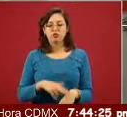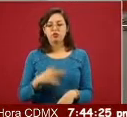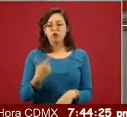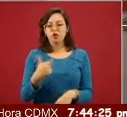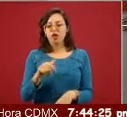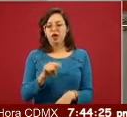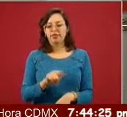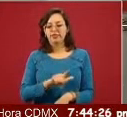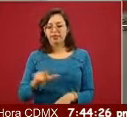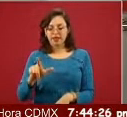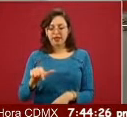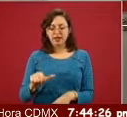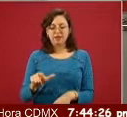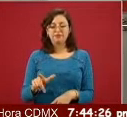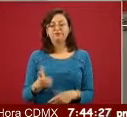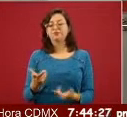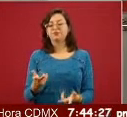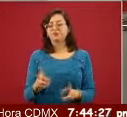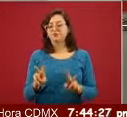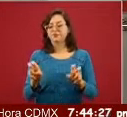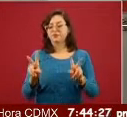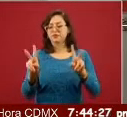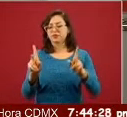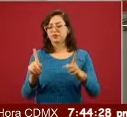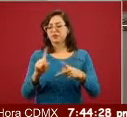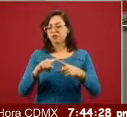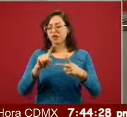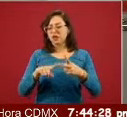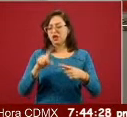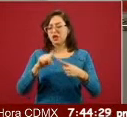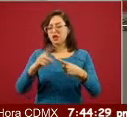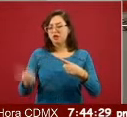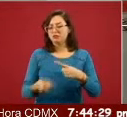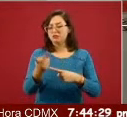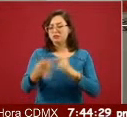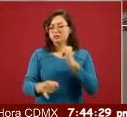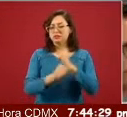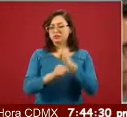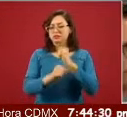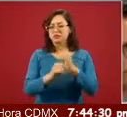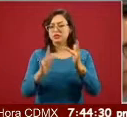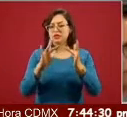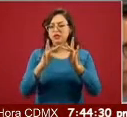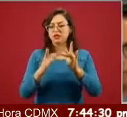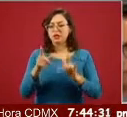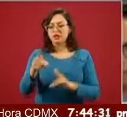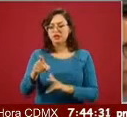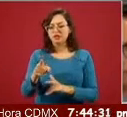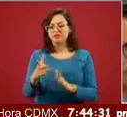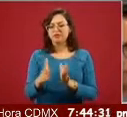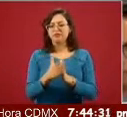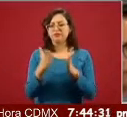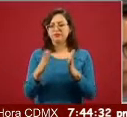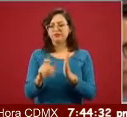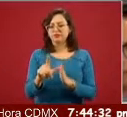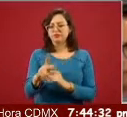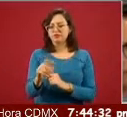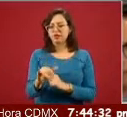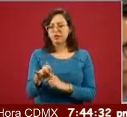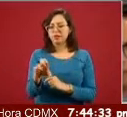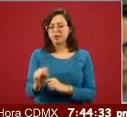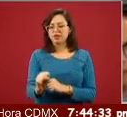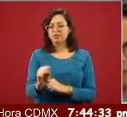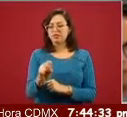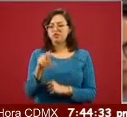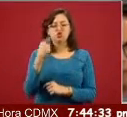primera relacionada con lo que mencionaba de las redes sociales y que describía hace muchísimos años Ikram Antaki en su libro de El país que no